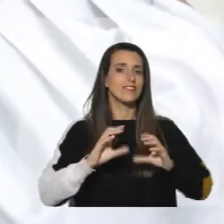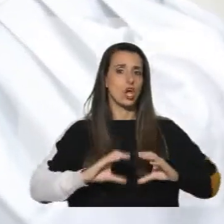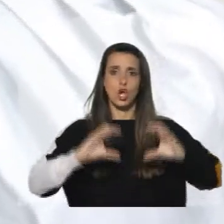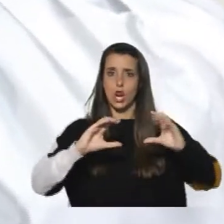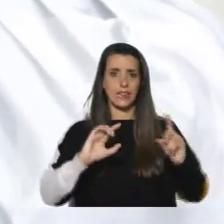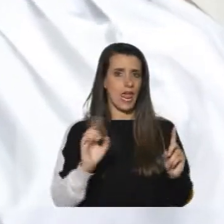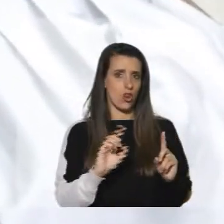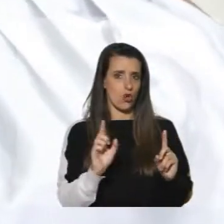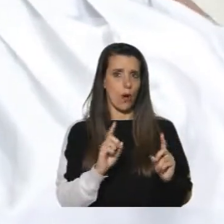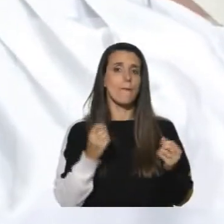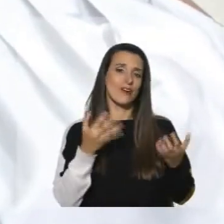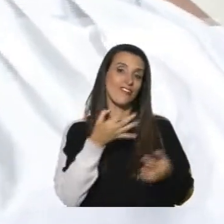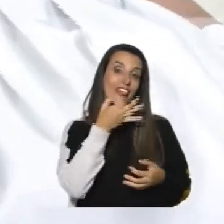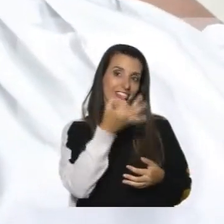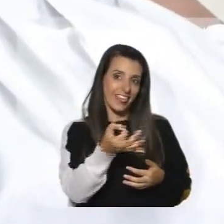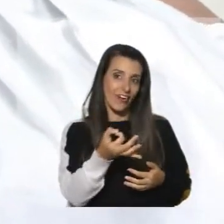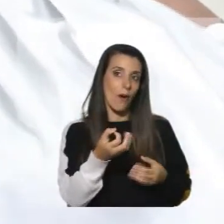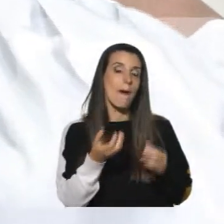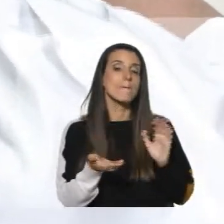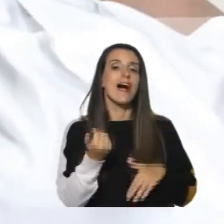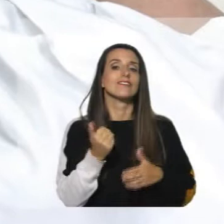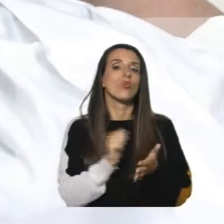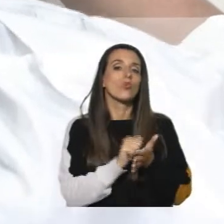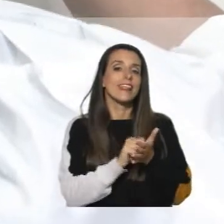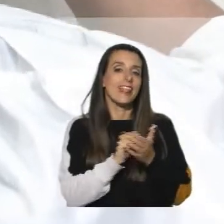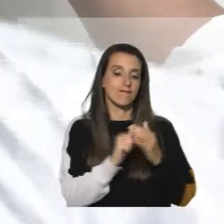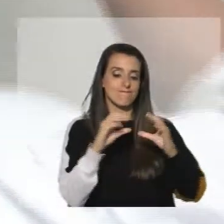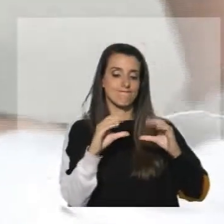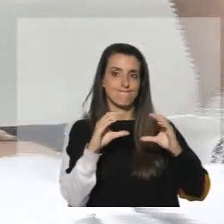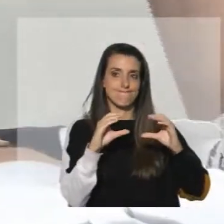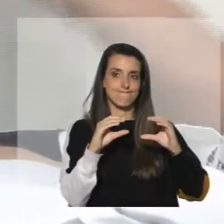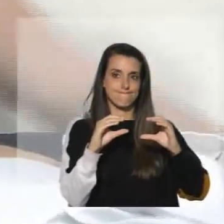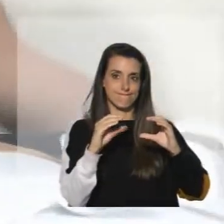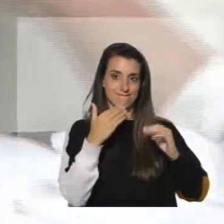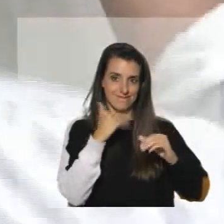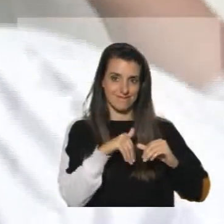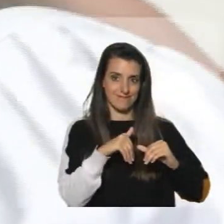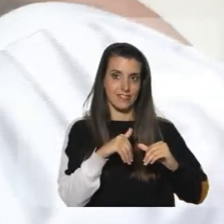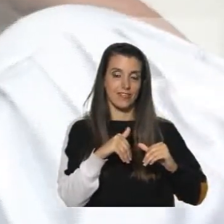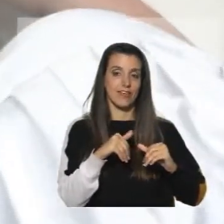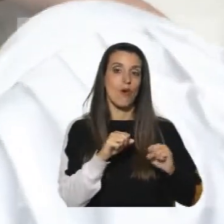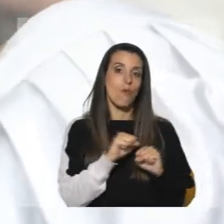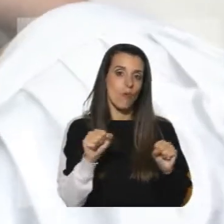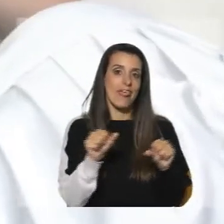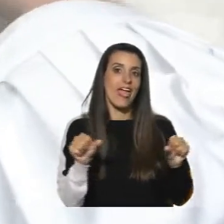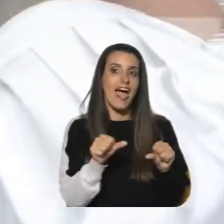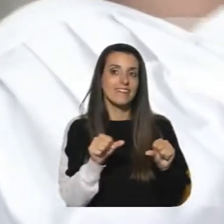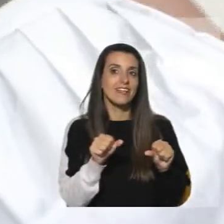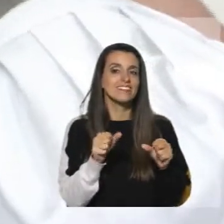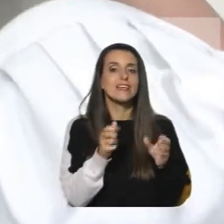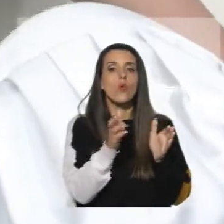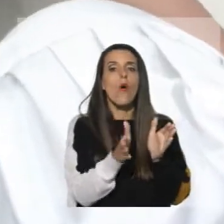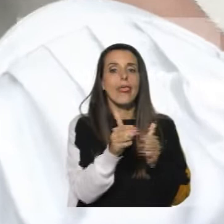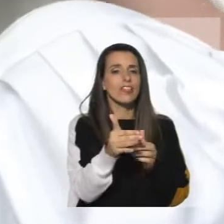es, no es que... una torta aireada. Es una torta más bien pesadita. Ideal, ¿sí?, para poder hacer estos bloquecitos. Ideal para poder